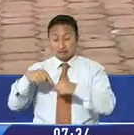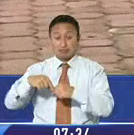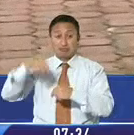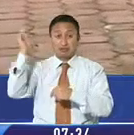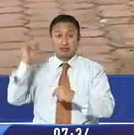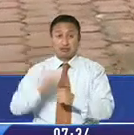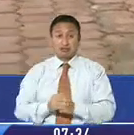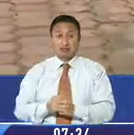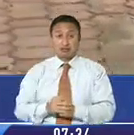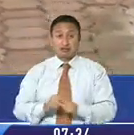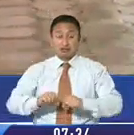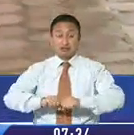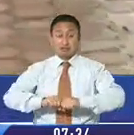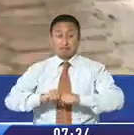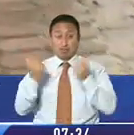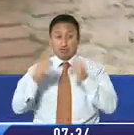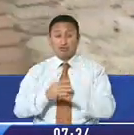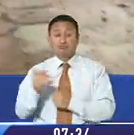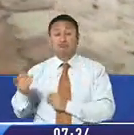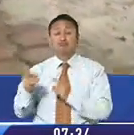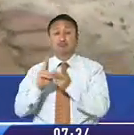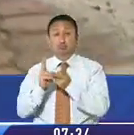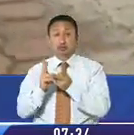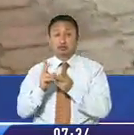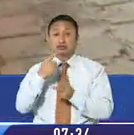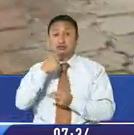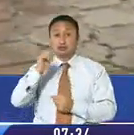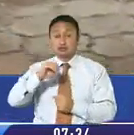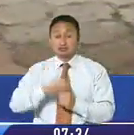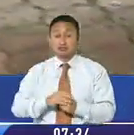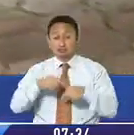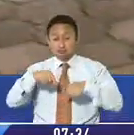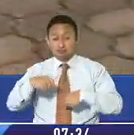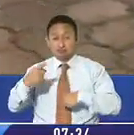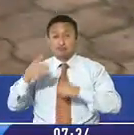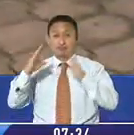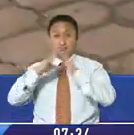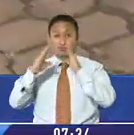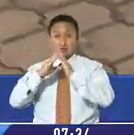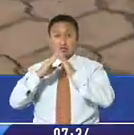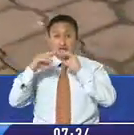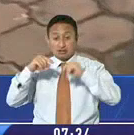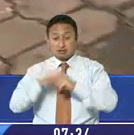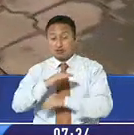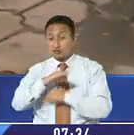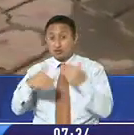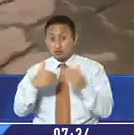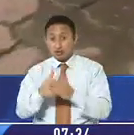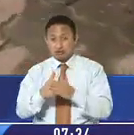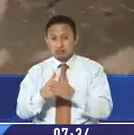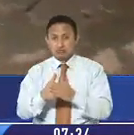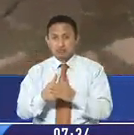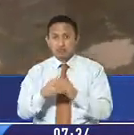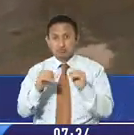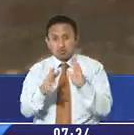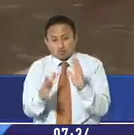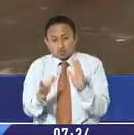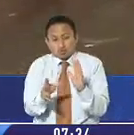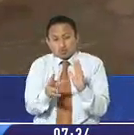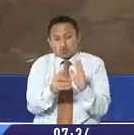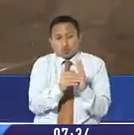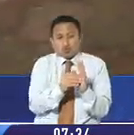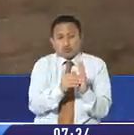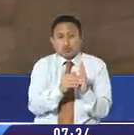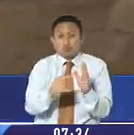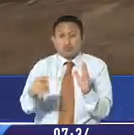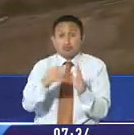nos ha explotado. Y como dicen las vecinas, tenemos los muros, de hecho las casas, entonces nos está humedeciendo ya los muros. Y tenemos miedo que se nos vaya a la